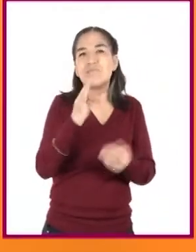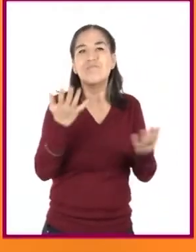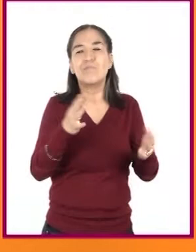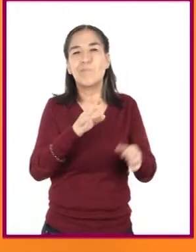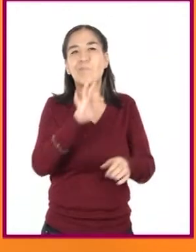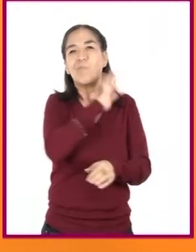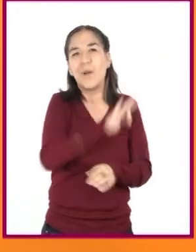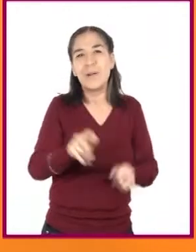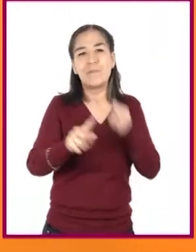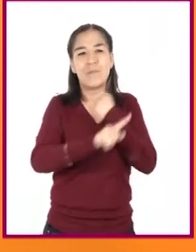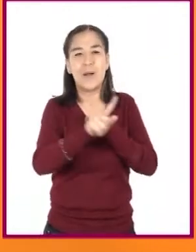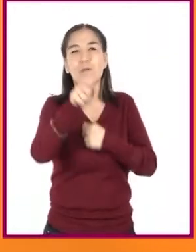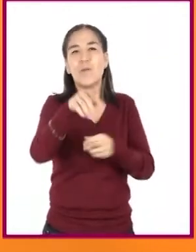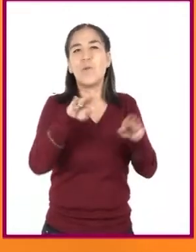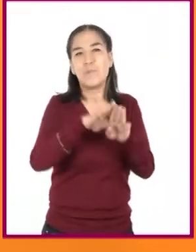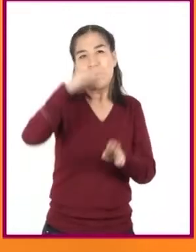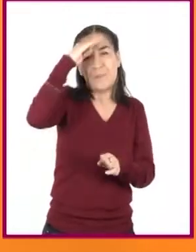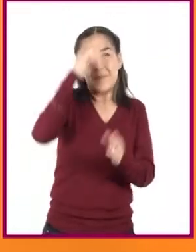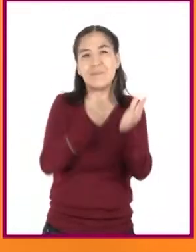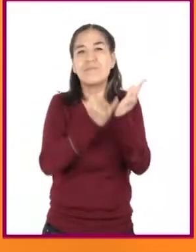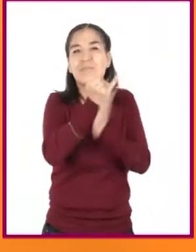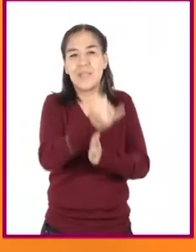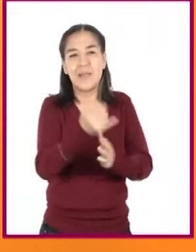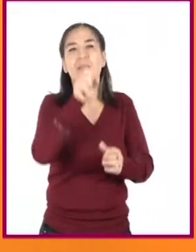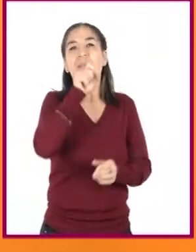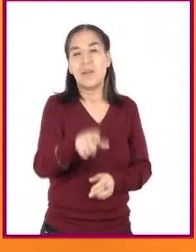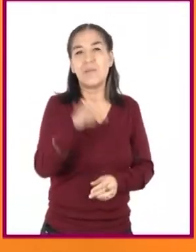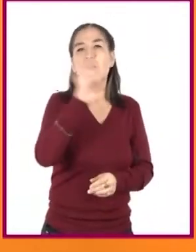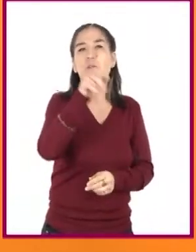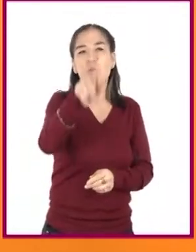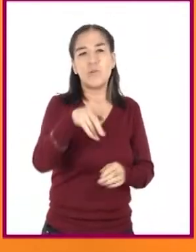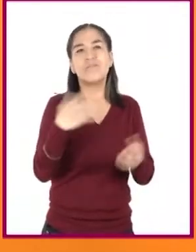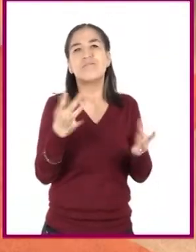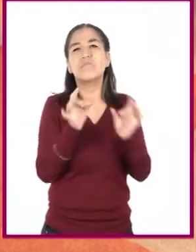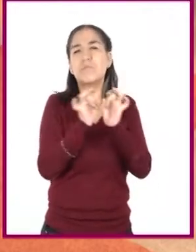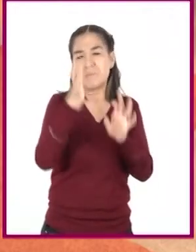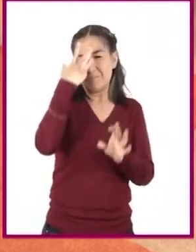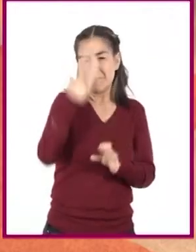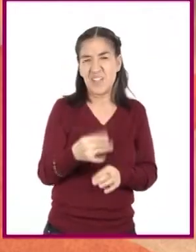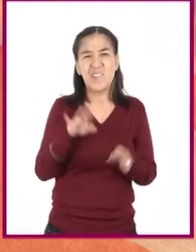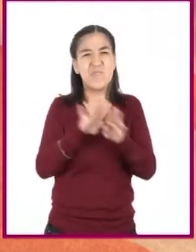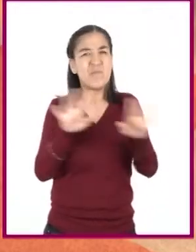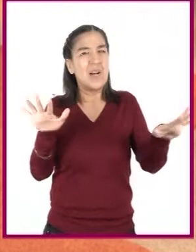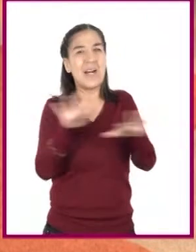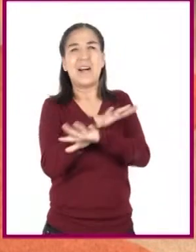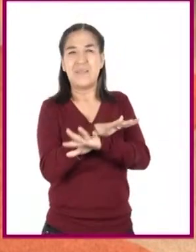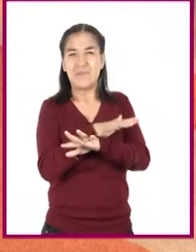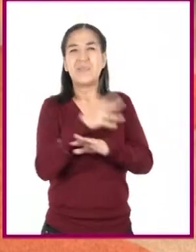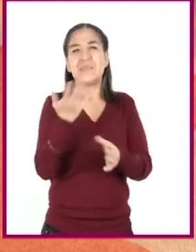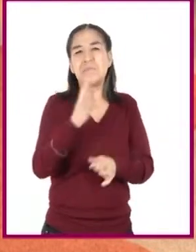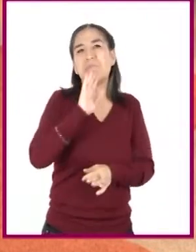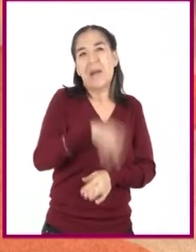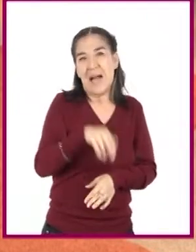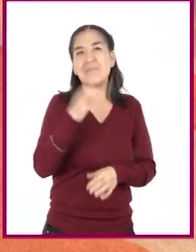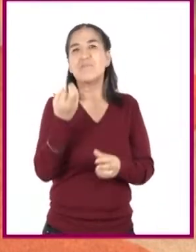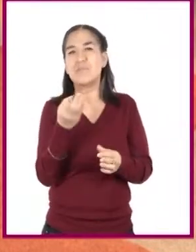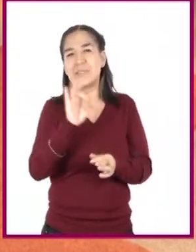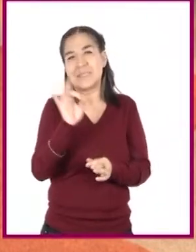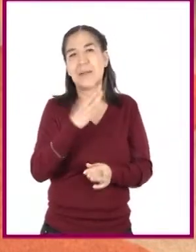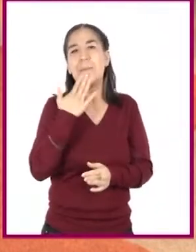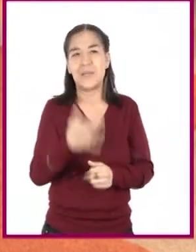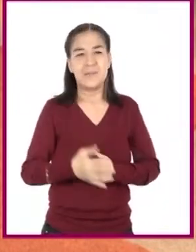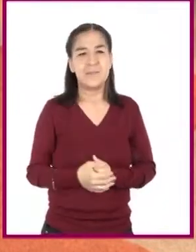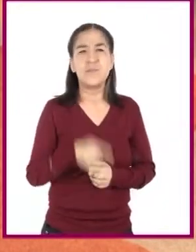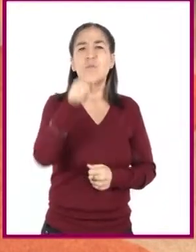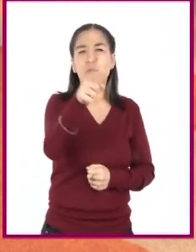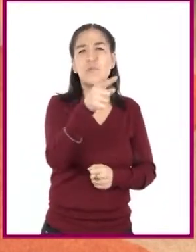de pensar y en tus decisiones, e incluso sin darte cuenta. En estos casos es importante preguntarte,